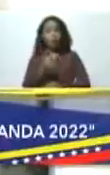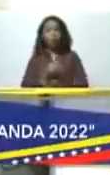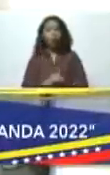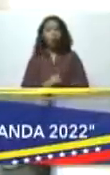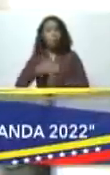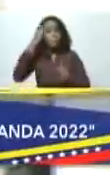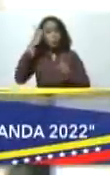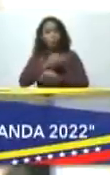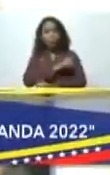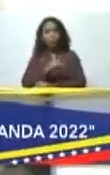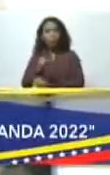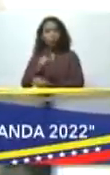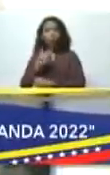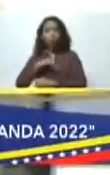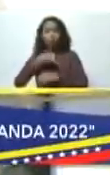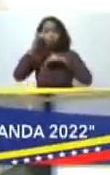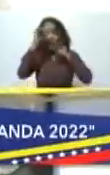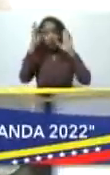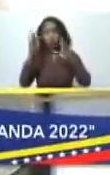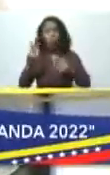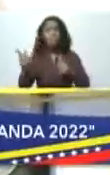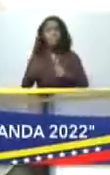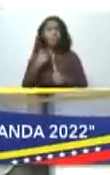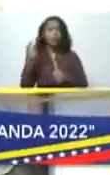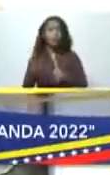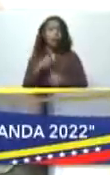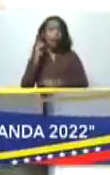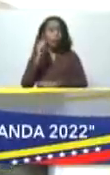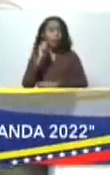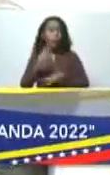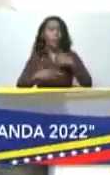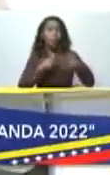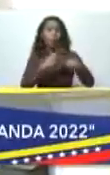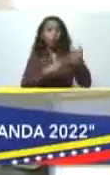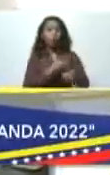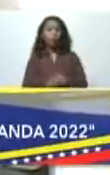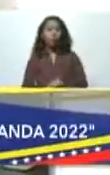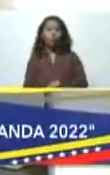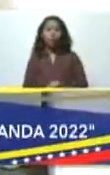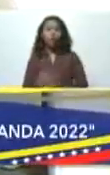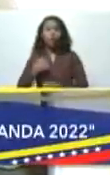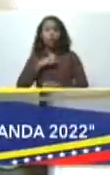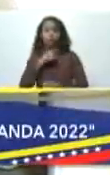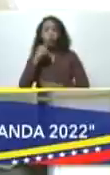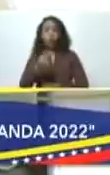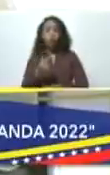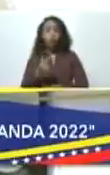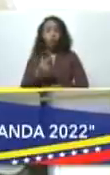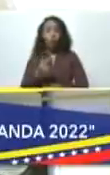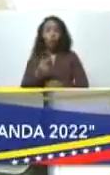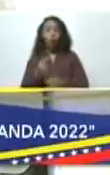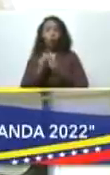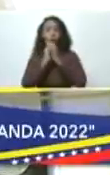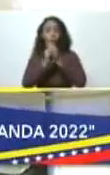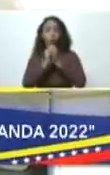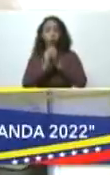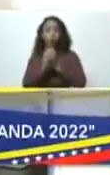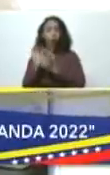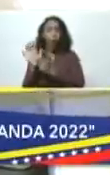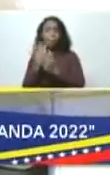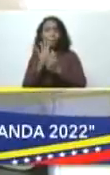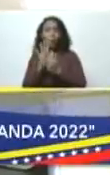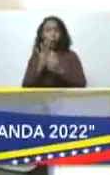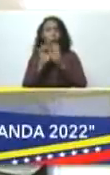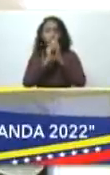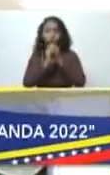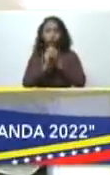ha ordenado, hemos atendido con prioridad la tarea de la producción. Y hemos dicho que tenemos que predicar con el ejemplo. Y